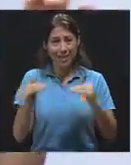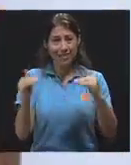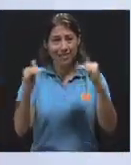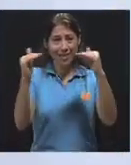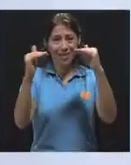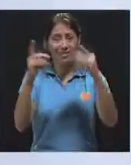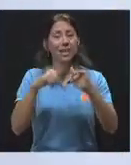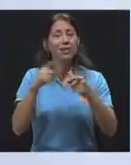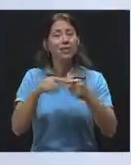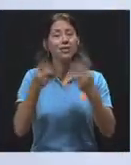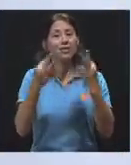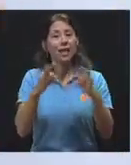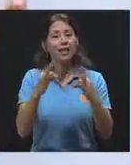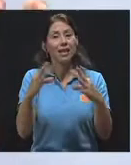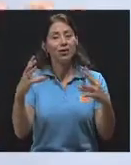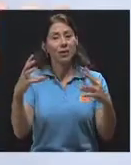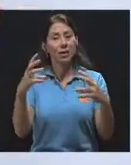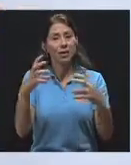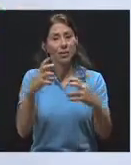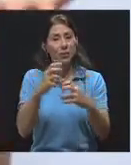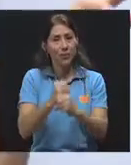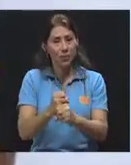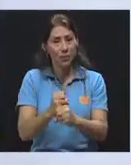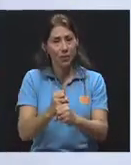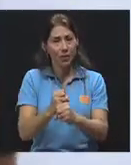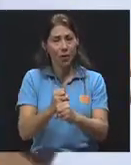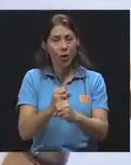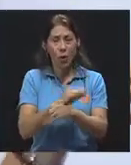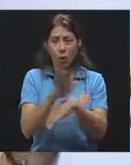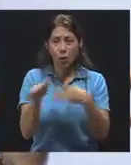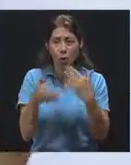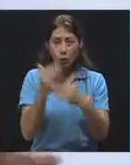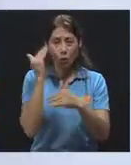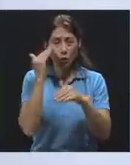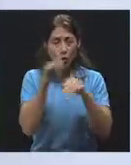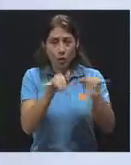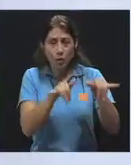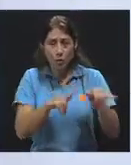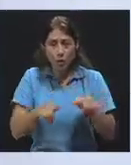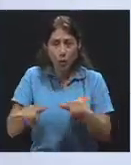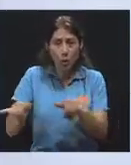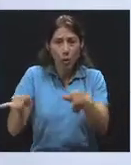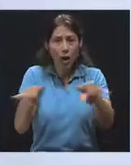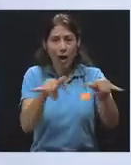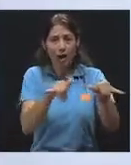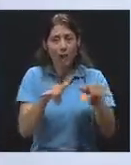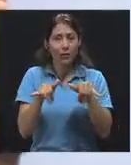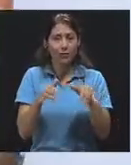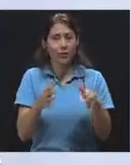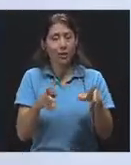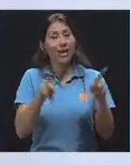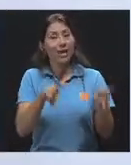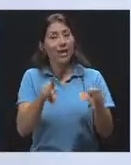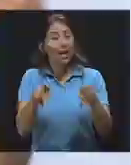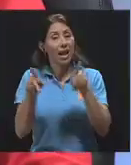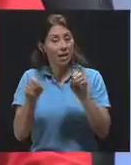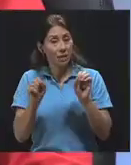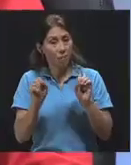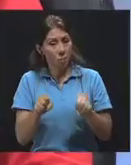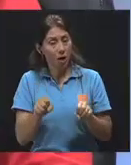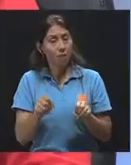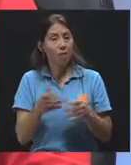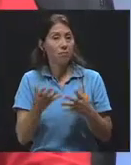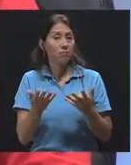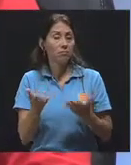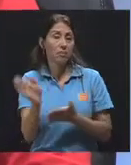intentar sintetizar, o sea, y intentar como homologar los, claro, conocimientos y de que la gente que estamos avanzando no se aburra, ¿verdad? Nivelarlos, que,